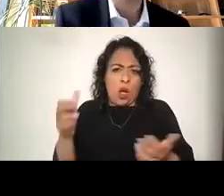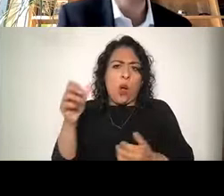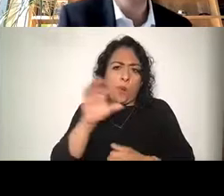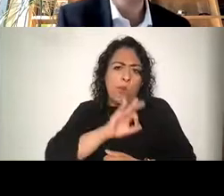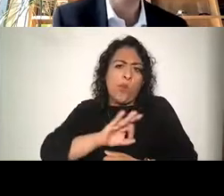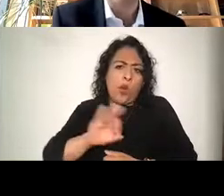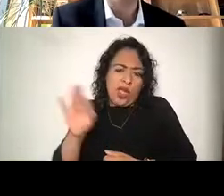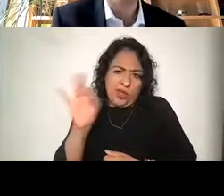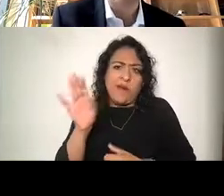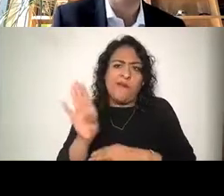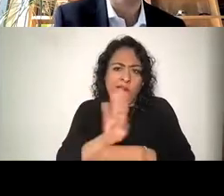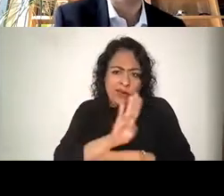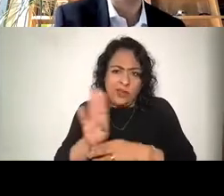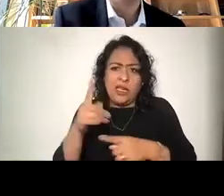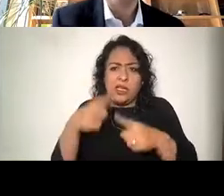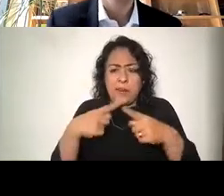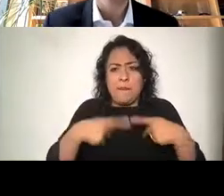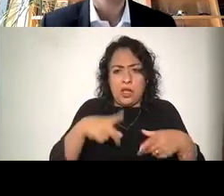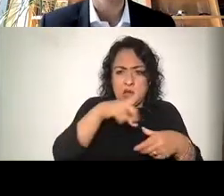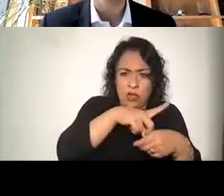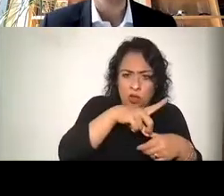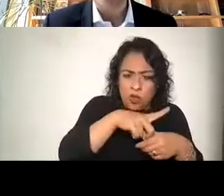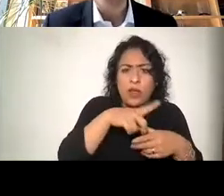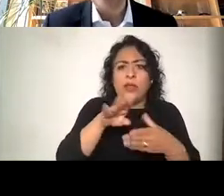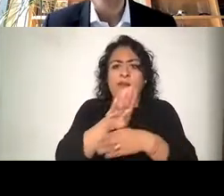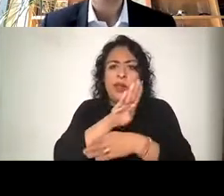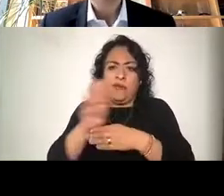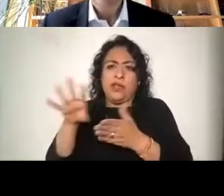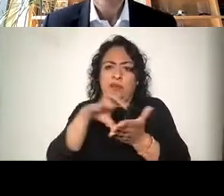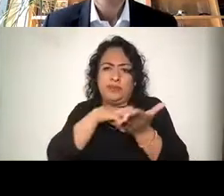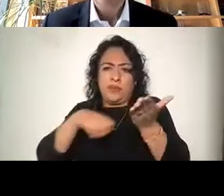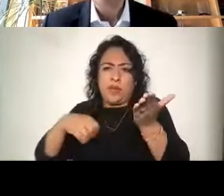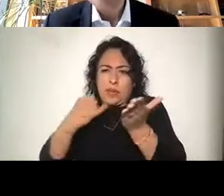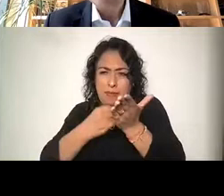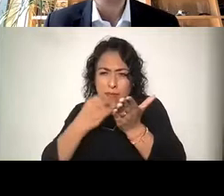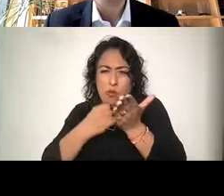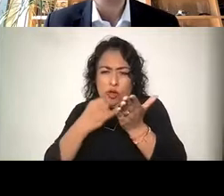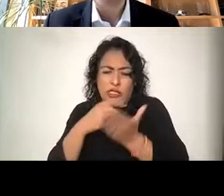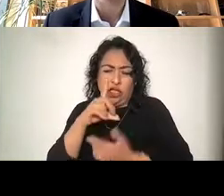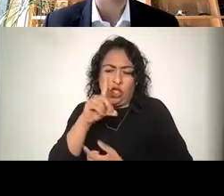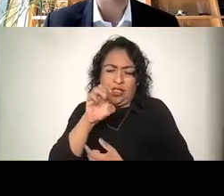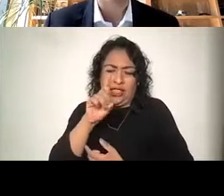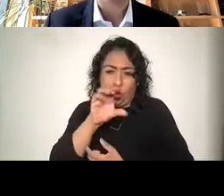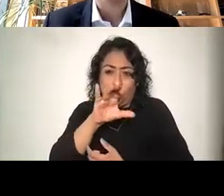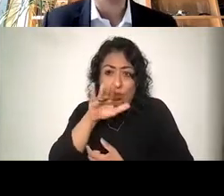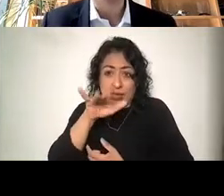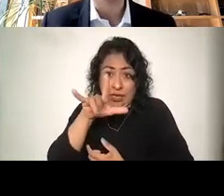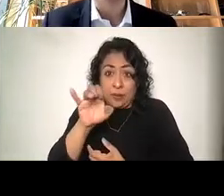ellos beneficiarse, los donantes beneficiarse de la deducibilidad y las organizaciones